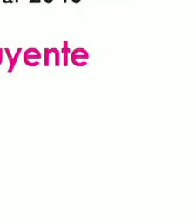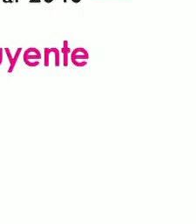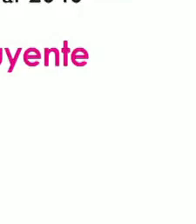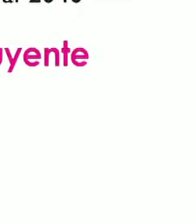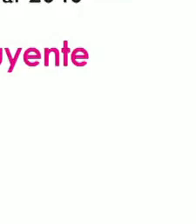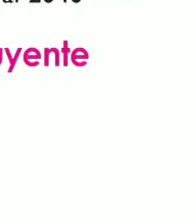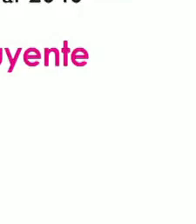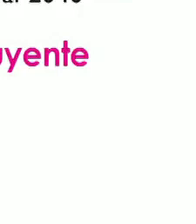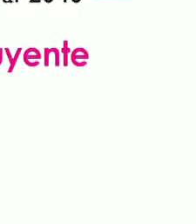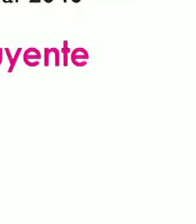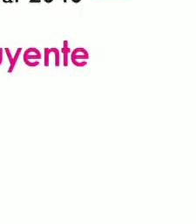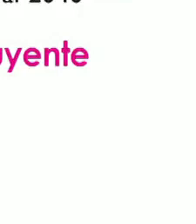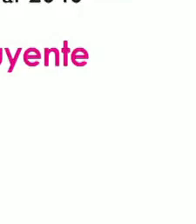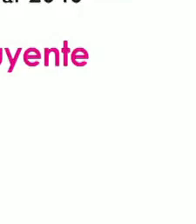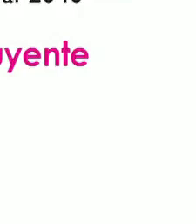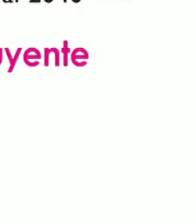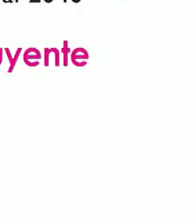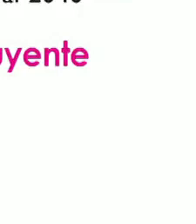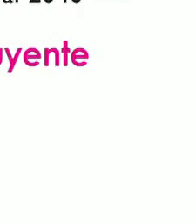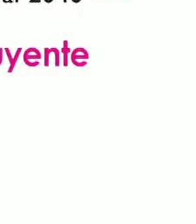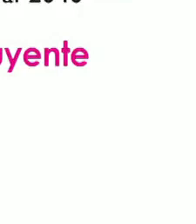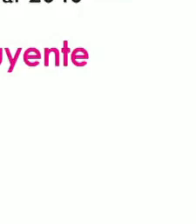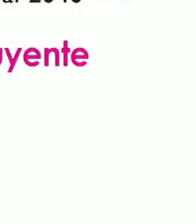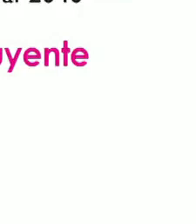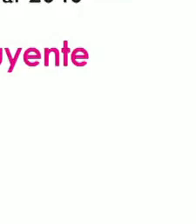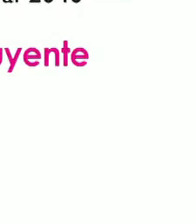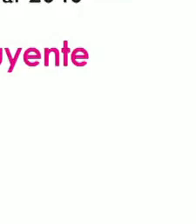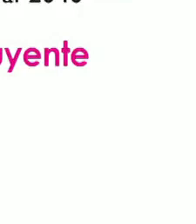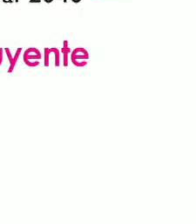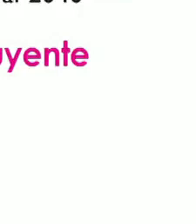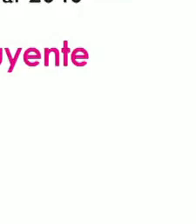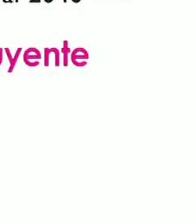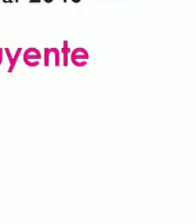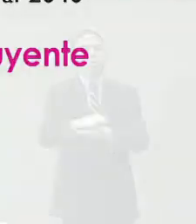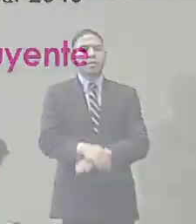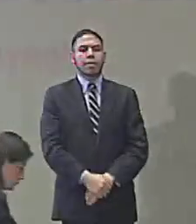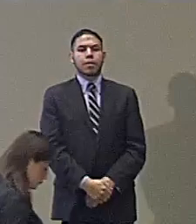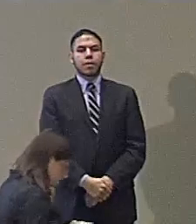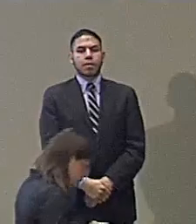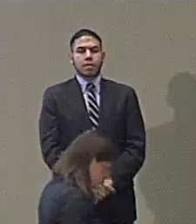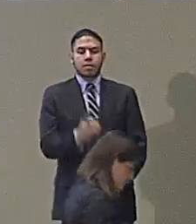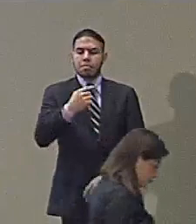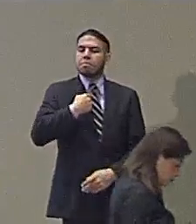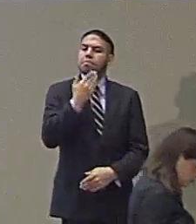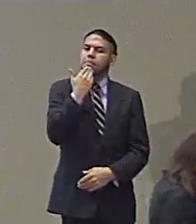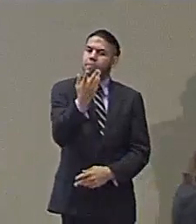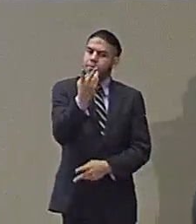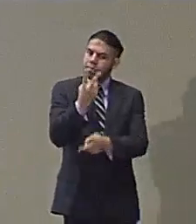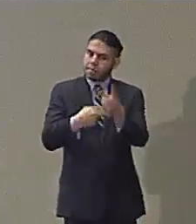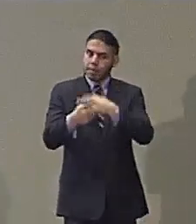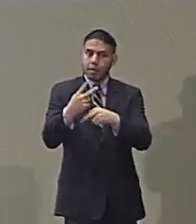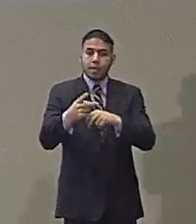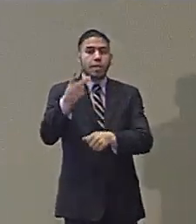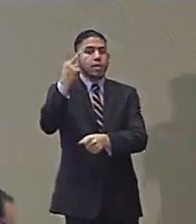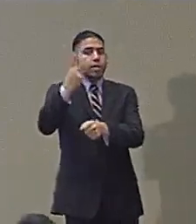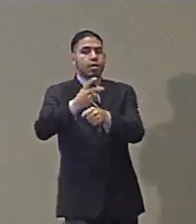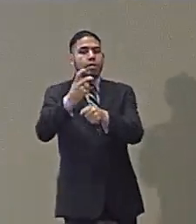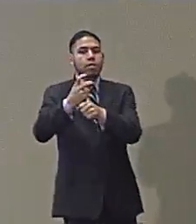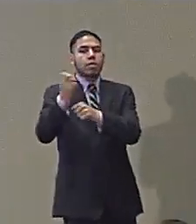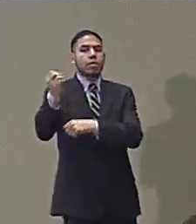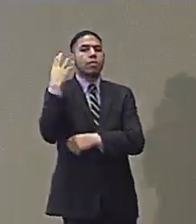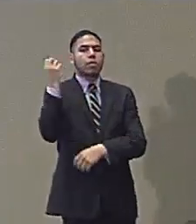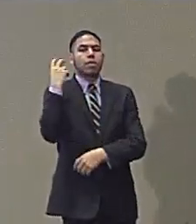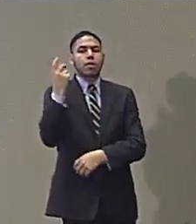méxico el centro citi banamex y aeroméxico les dan la más cordial bienvenida al segundo foro de consulta pública